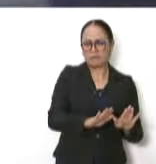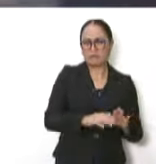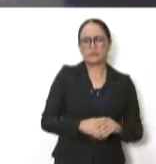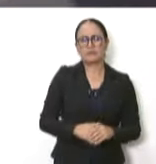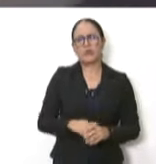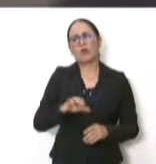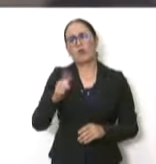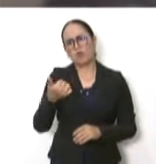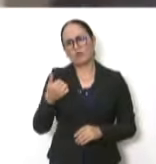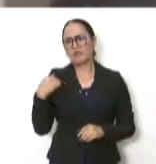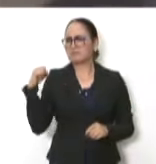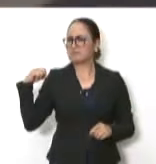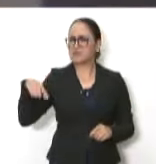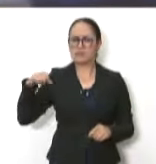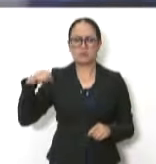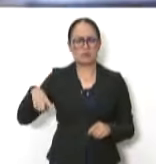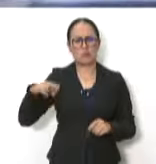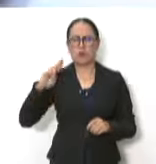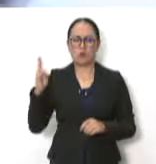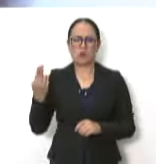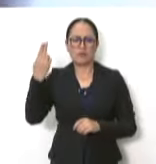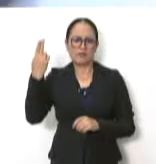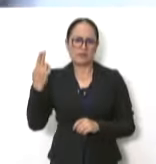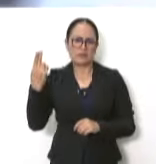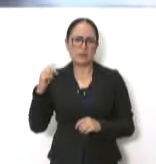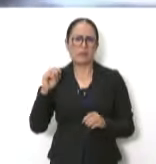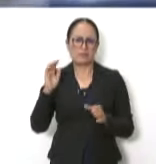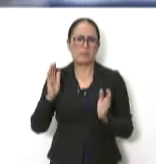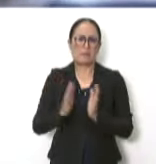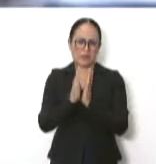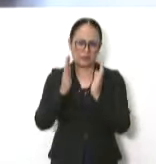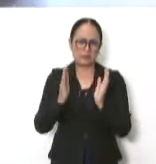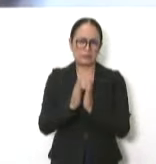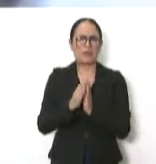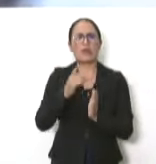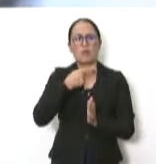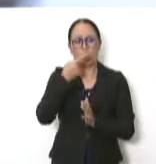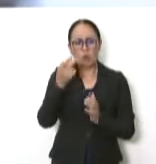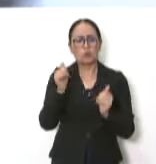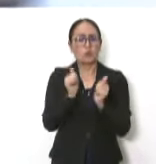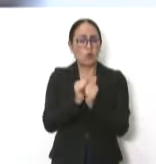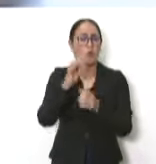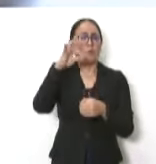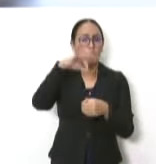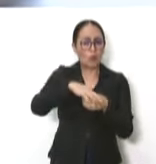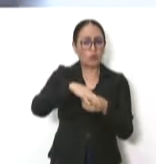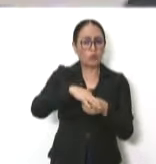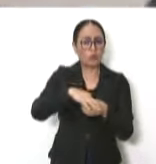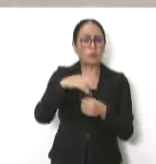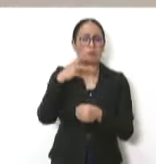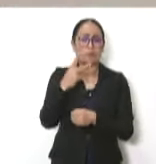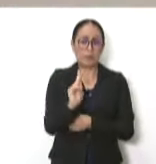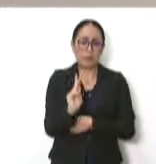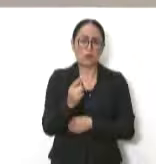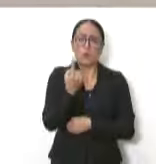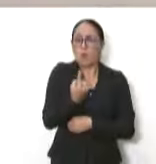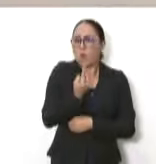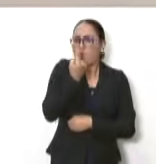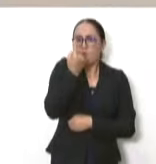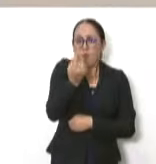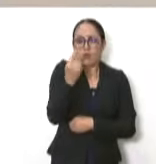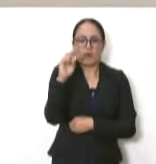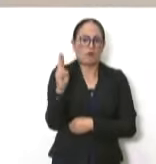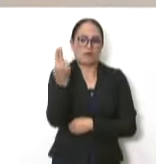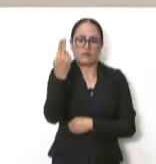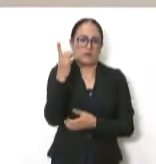para otras ocasiones sobre la participación de las ciudades con voz y voto, pero sí de una sola institución. Sería todo.